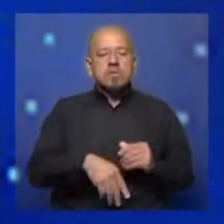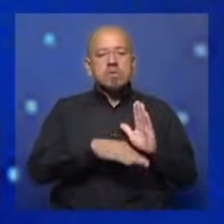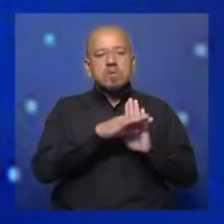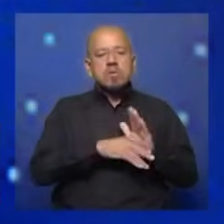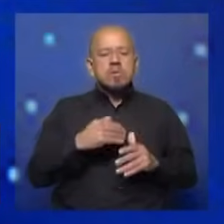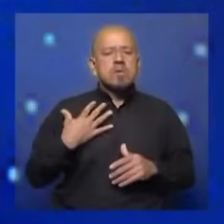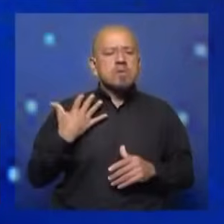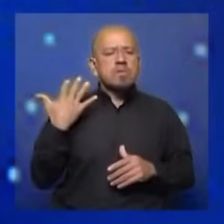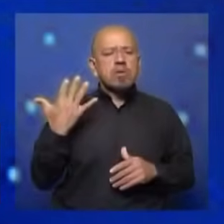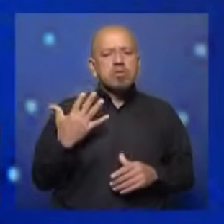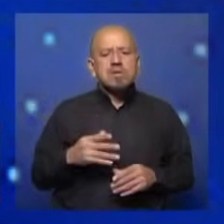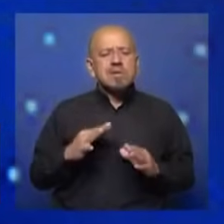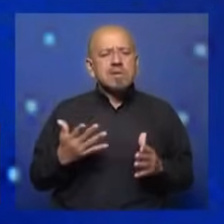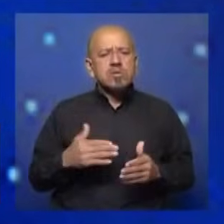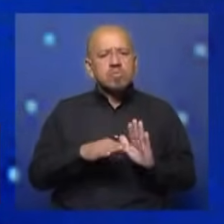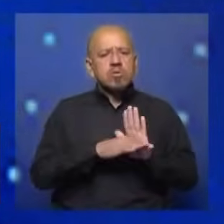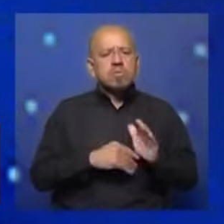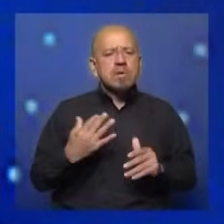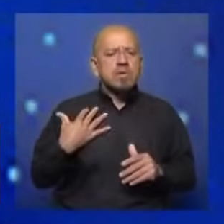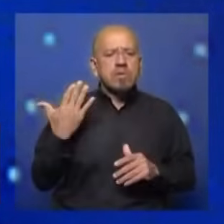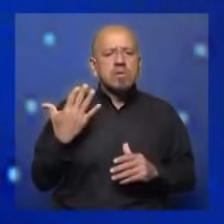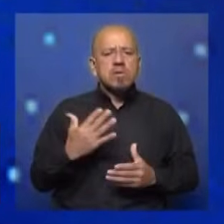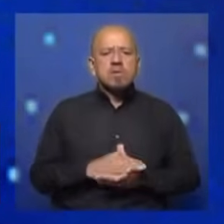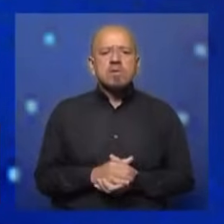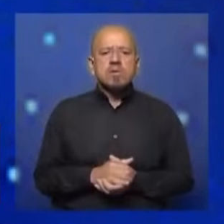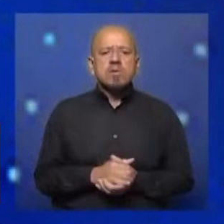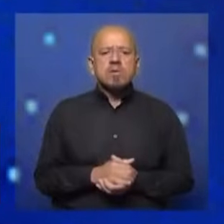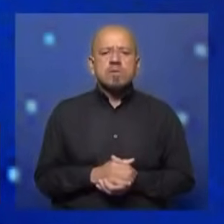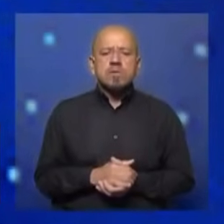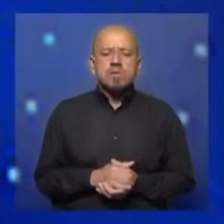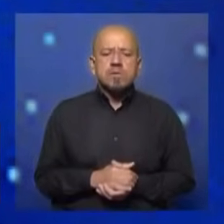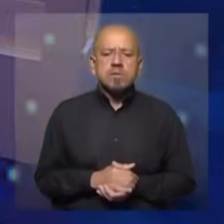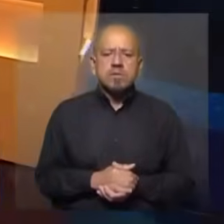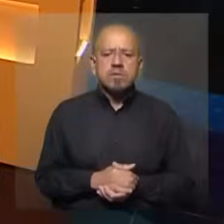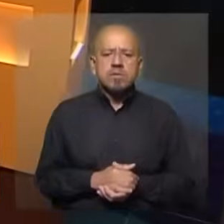Sí. ¿A qué se refiere con un programa de valores? Me refiero